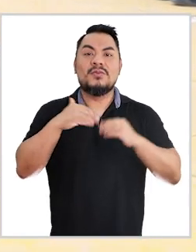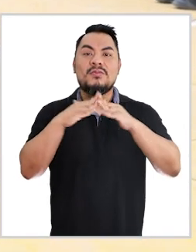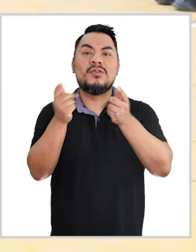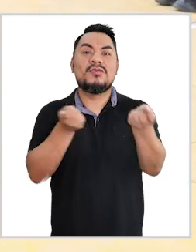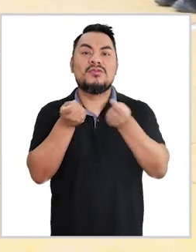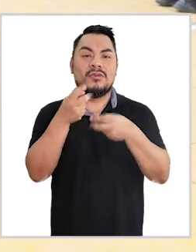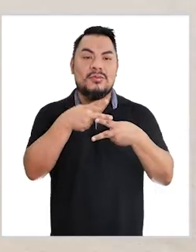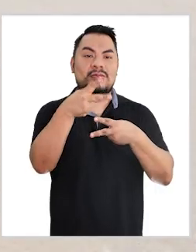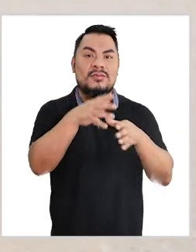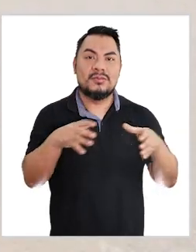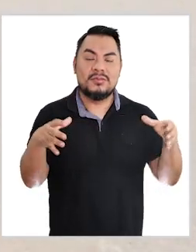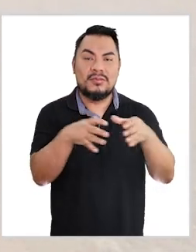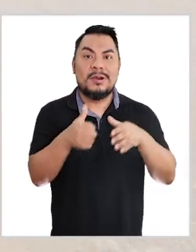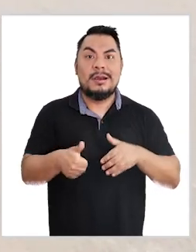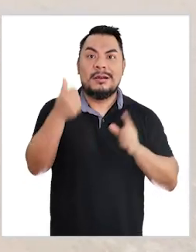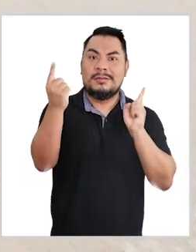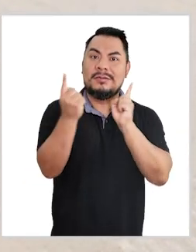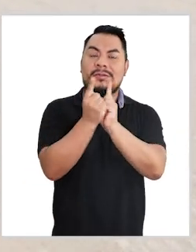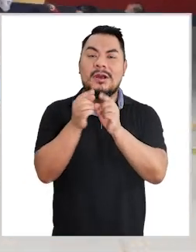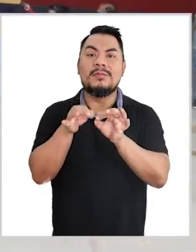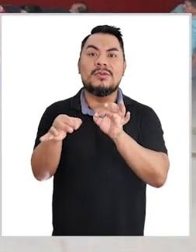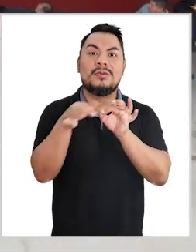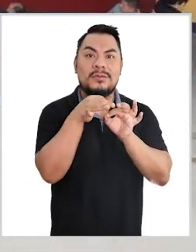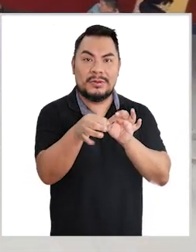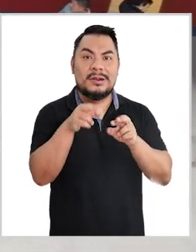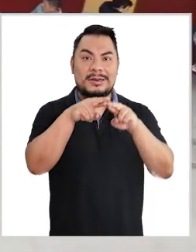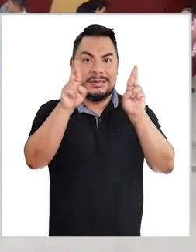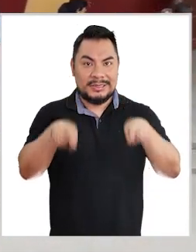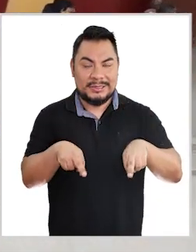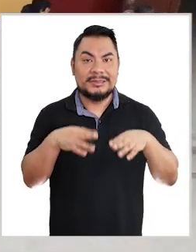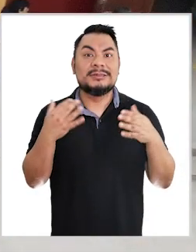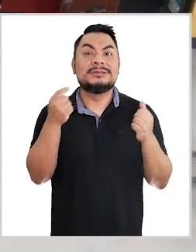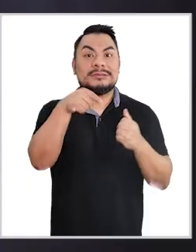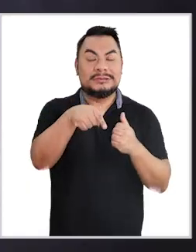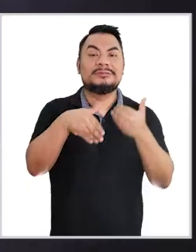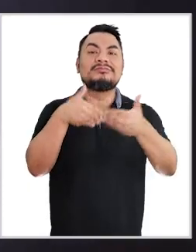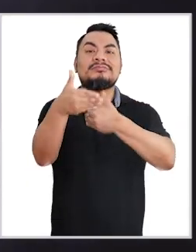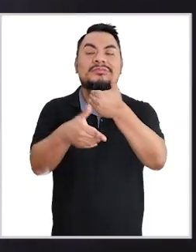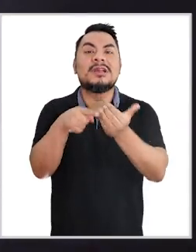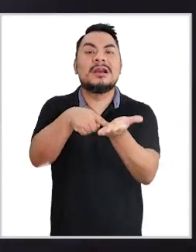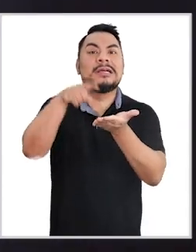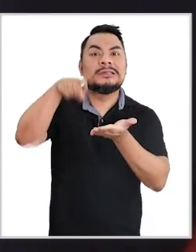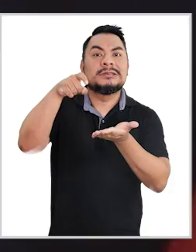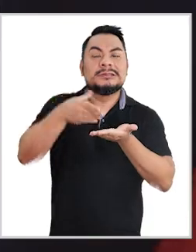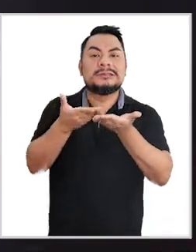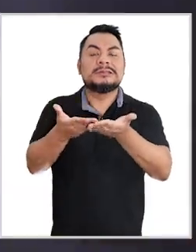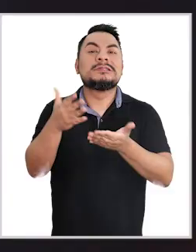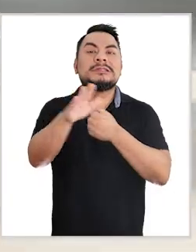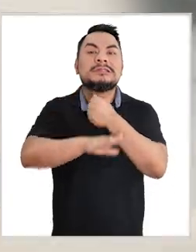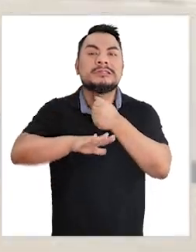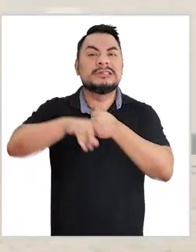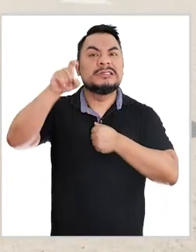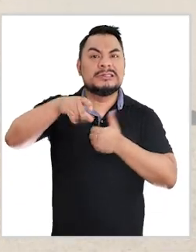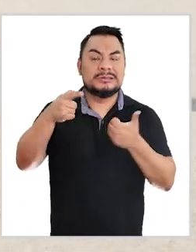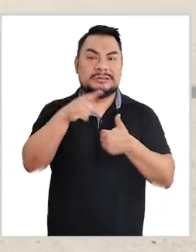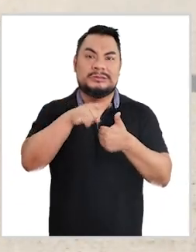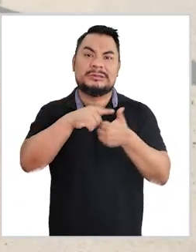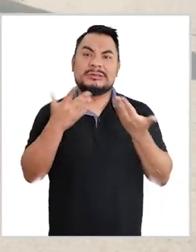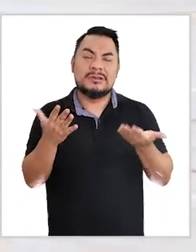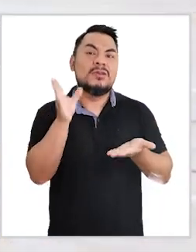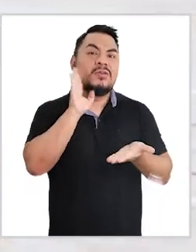de sus vecinos ante las autoridades provinciales y regionales para llevar sus demandas de servicios básicos como